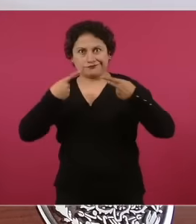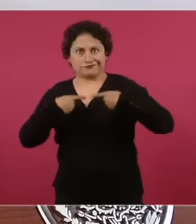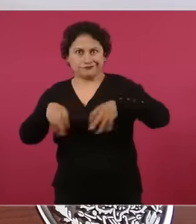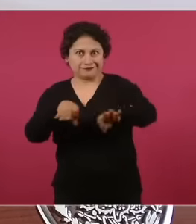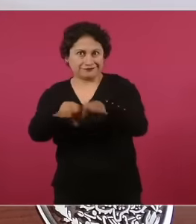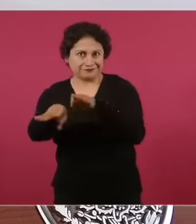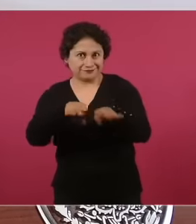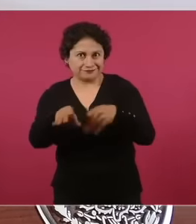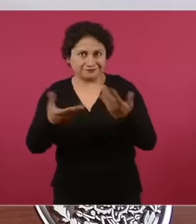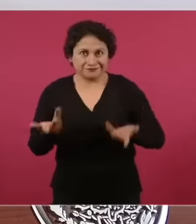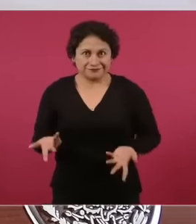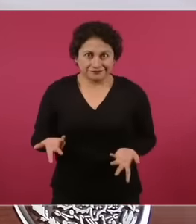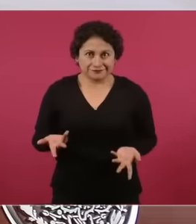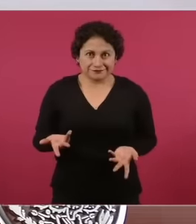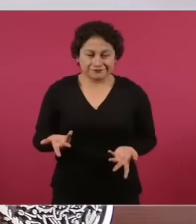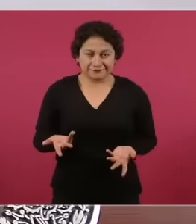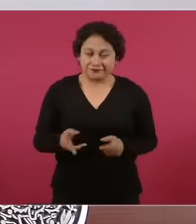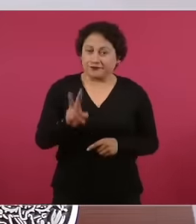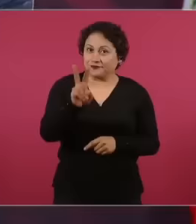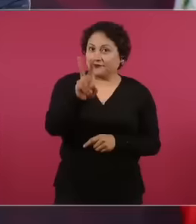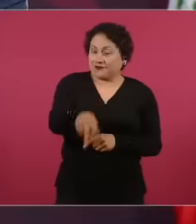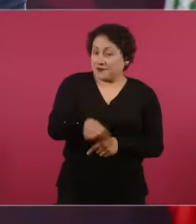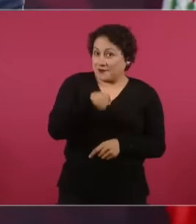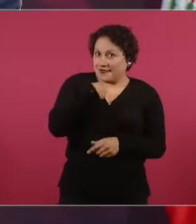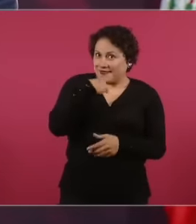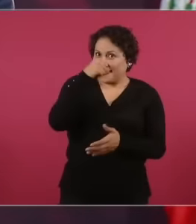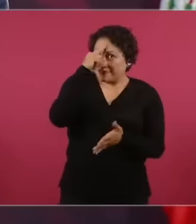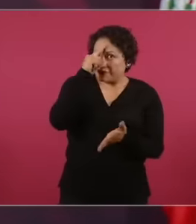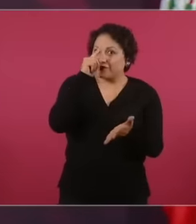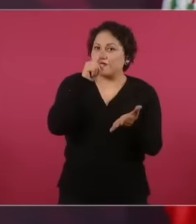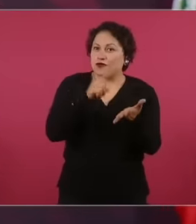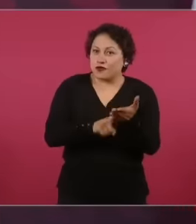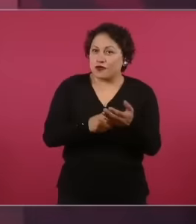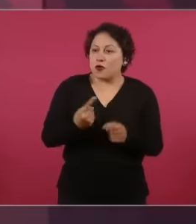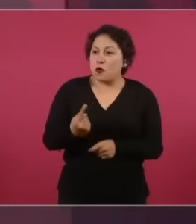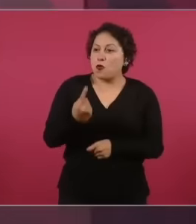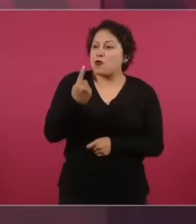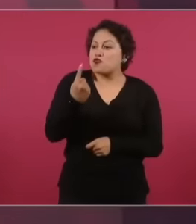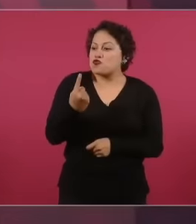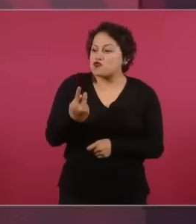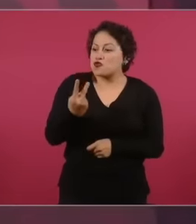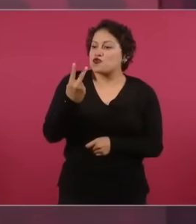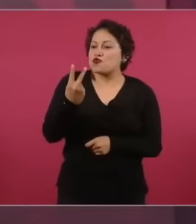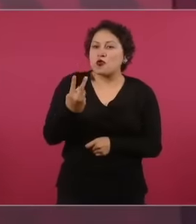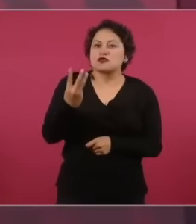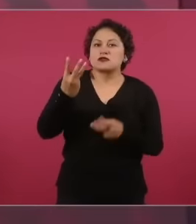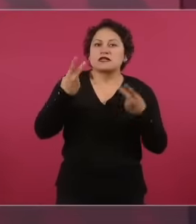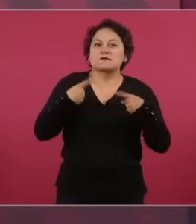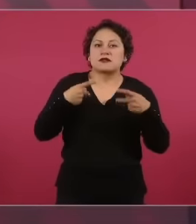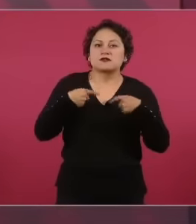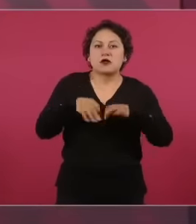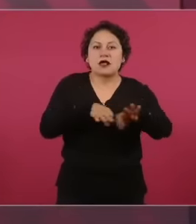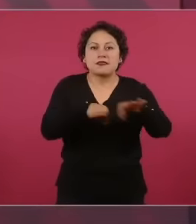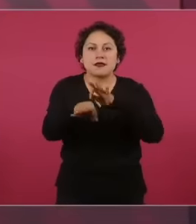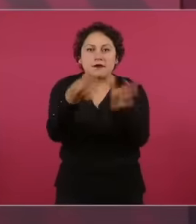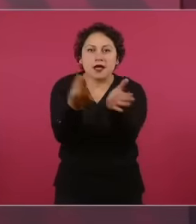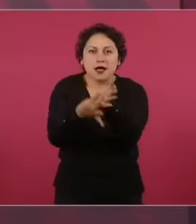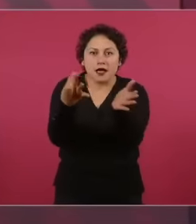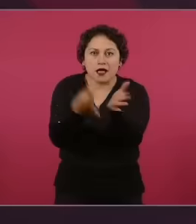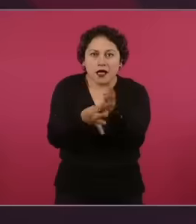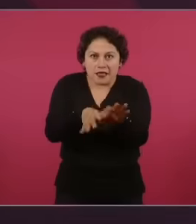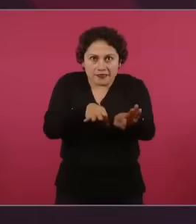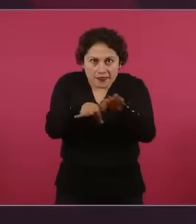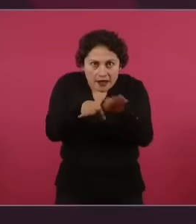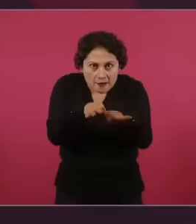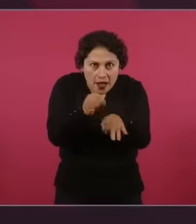Me gustaría que un día invitáramos a dos a tres fierreros trabajadores